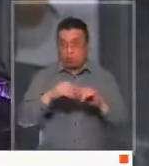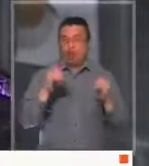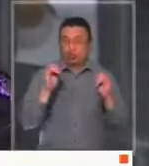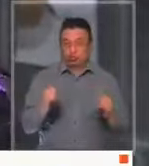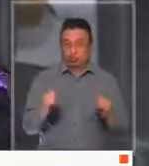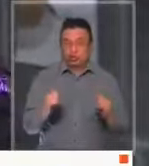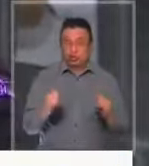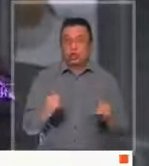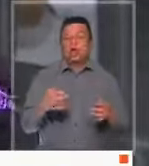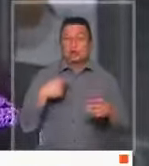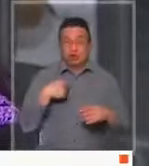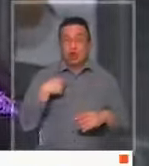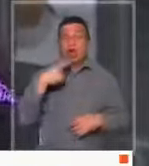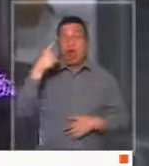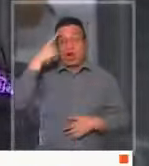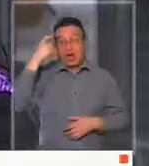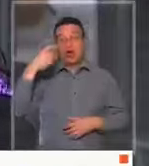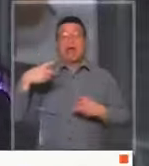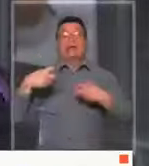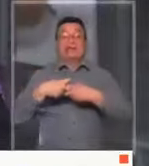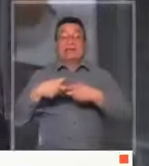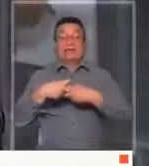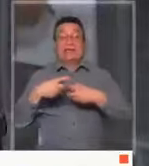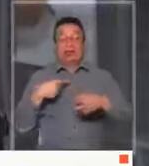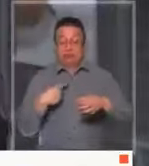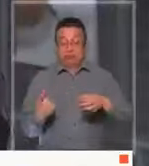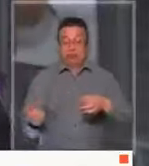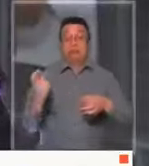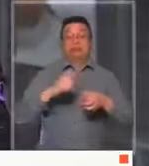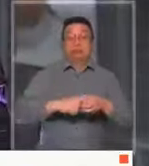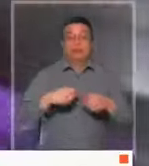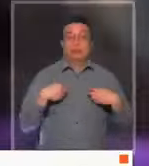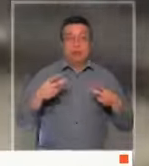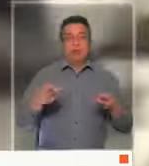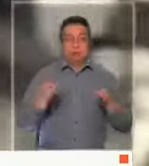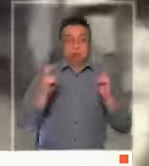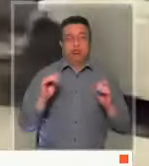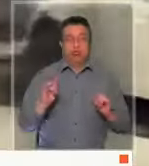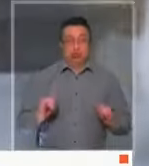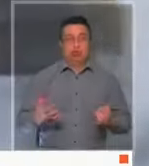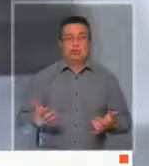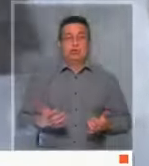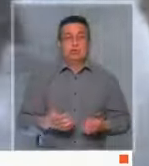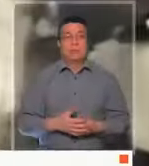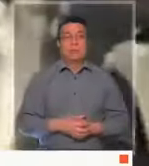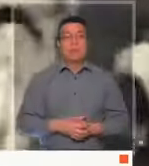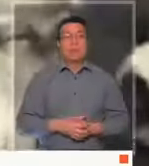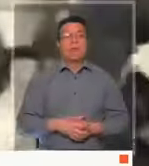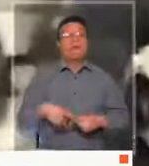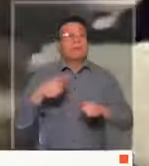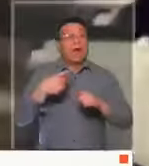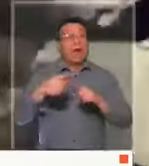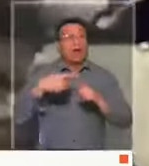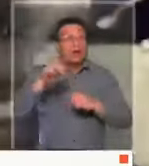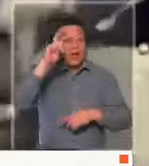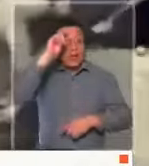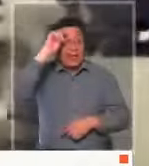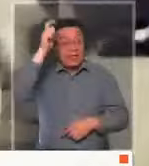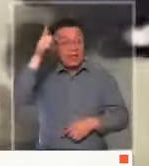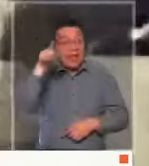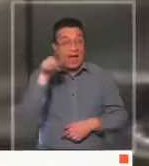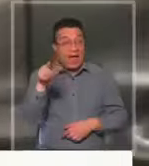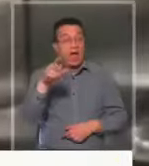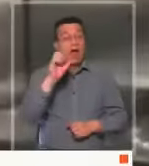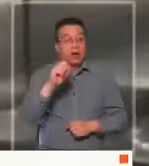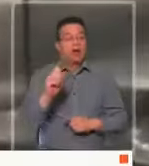Y en eso yo creo que el sindicato donde yo pertenezco estamos dispuestos a hacerlo. Otra idea del gobernador es la